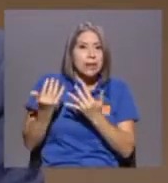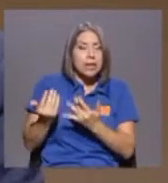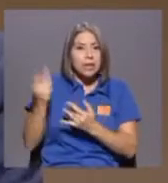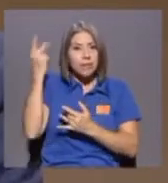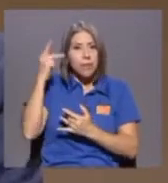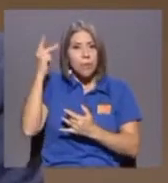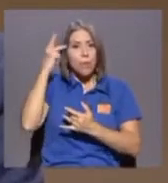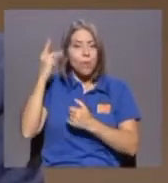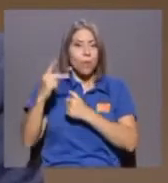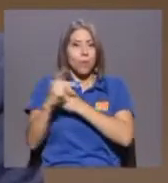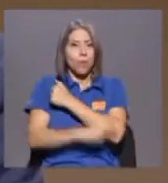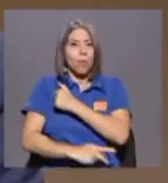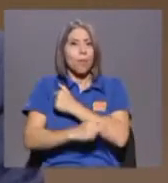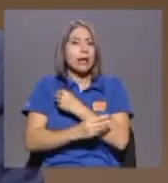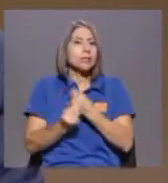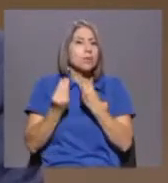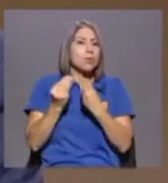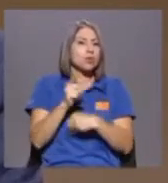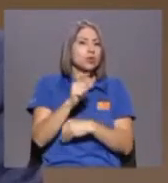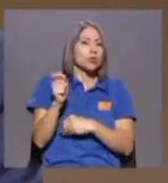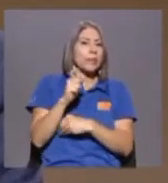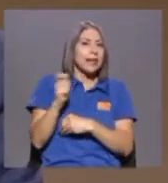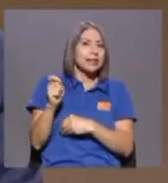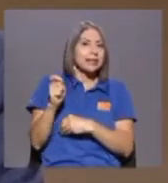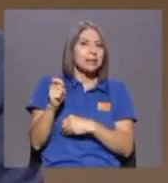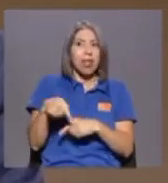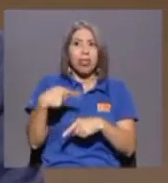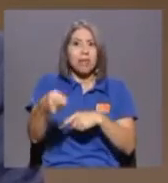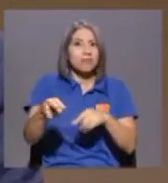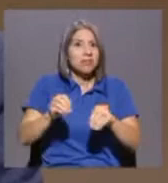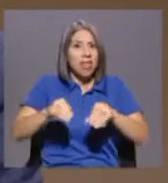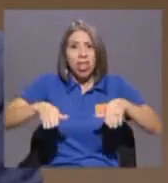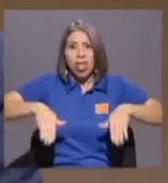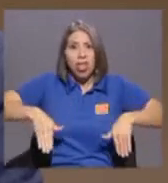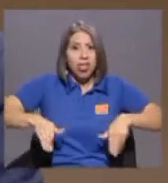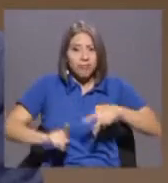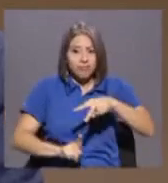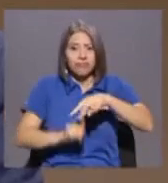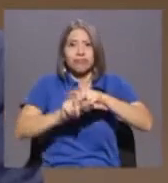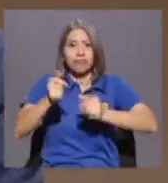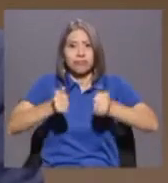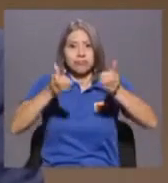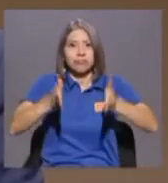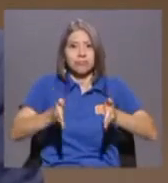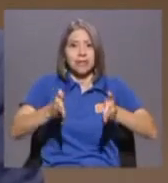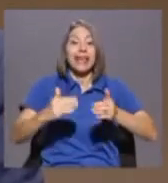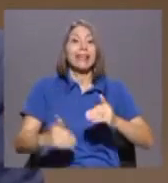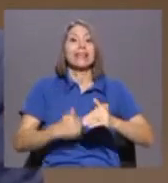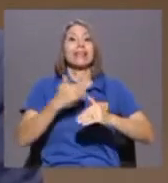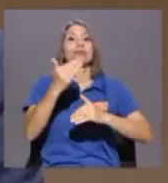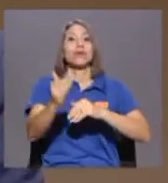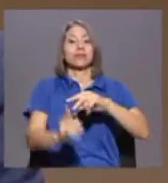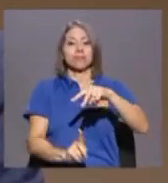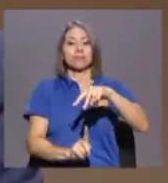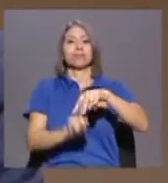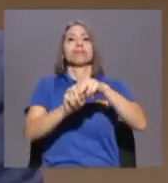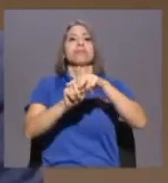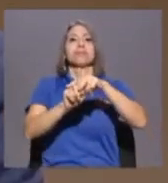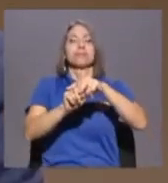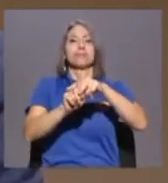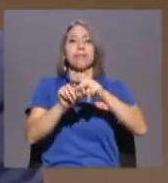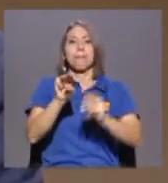muchos meses, y el surgimiento de Emmanuel Macron y de su movimiento